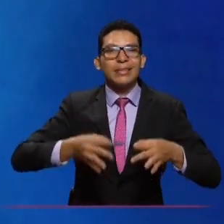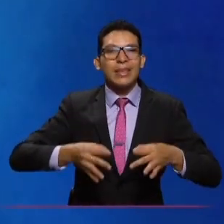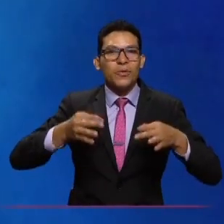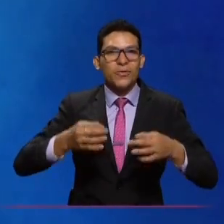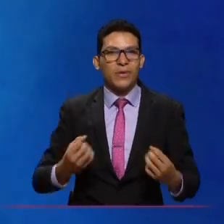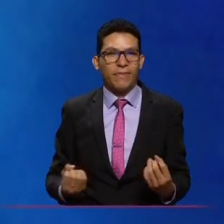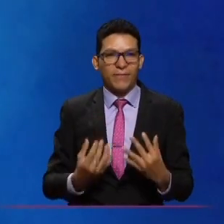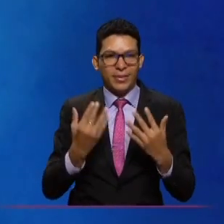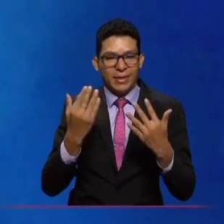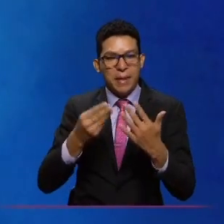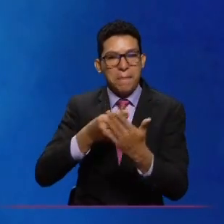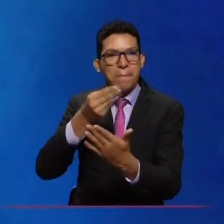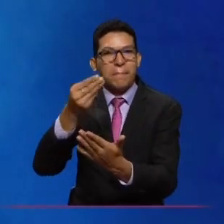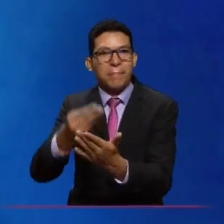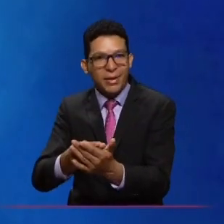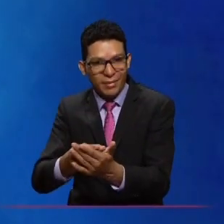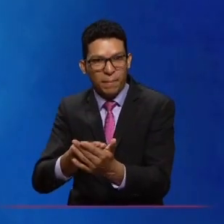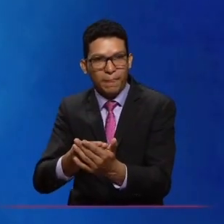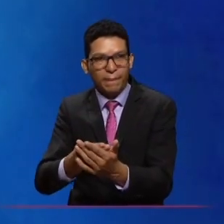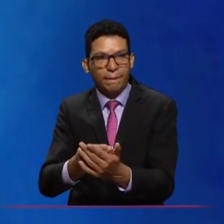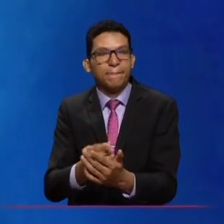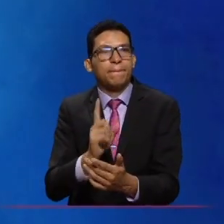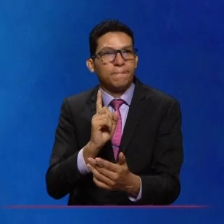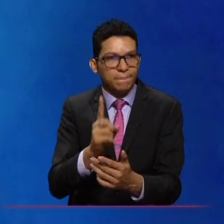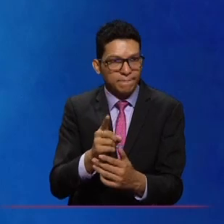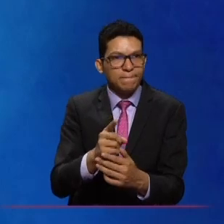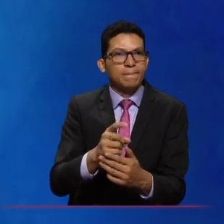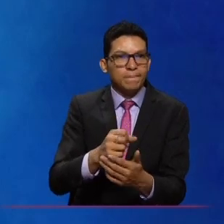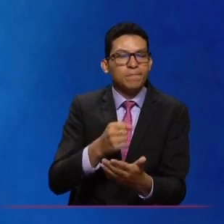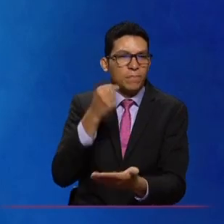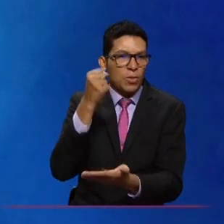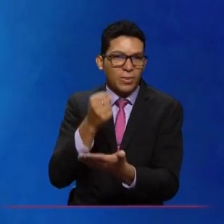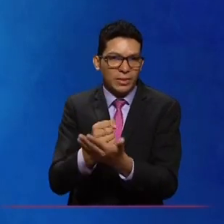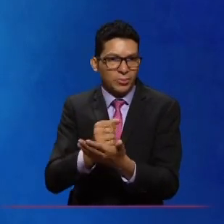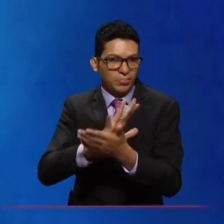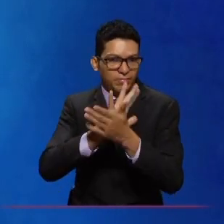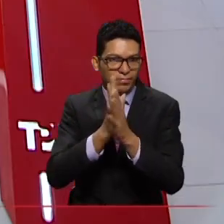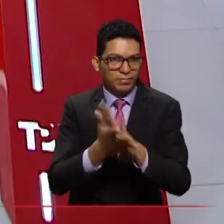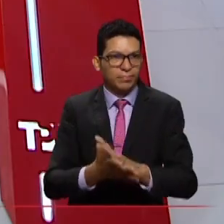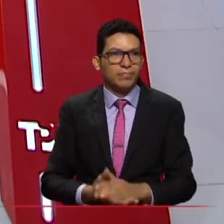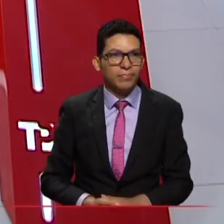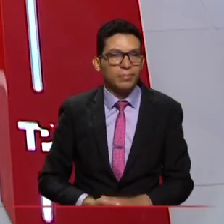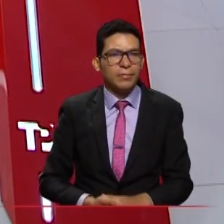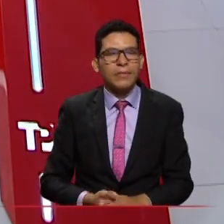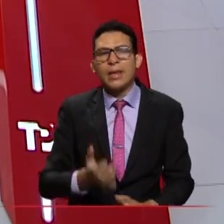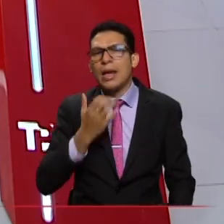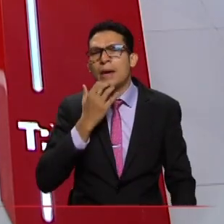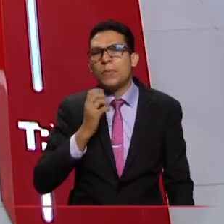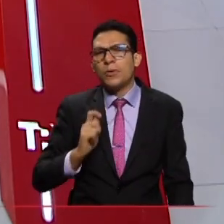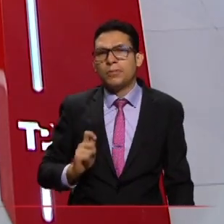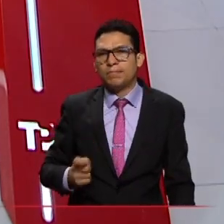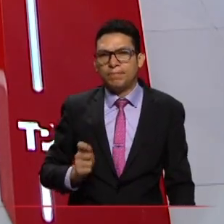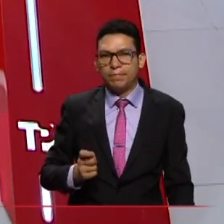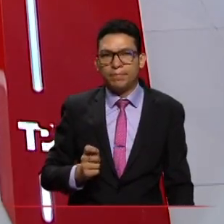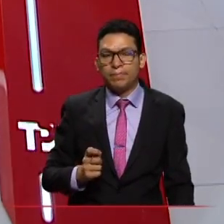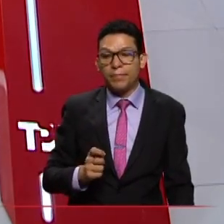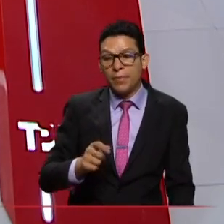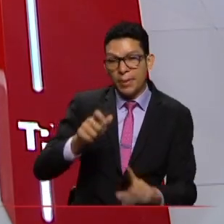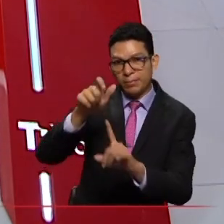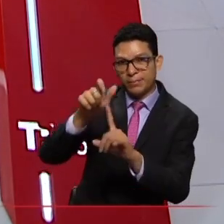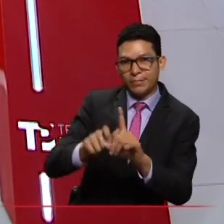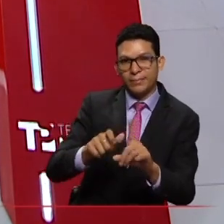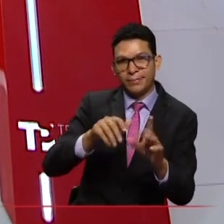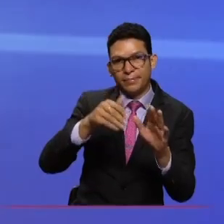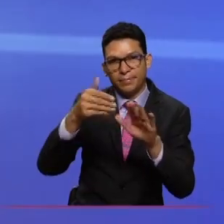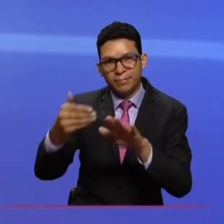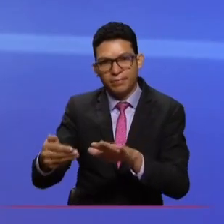la obligación como tal. Entonces, en ese orden de día, sí la obligación desaparece. Ahora, abogado, hay una persona que fallece, uno